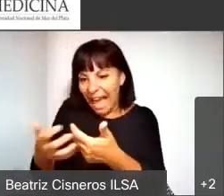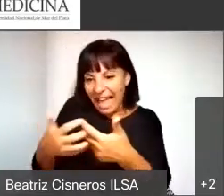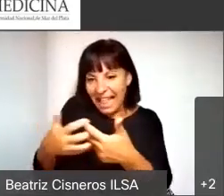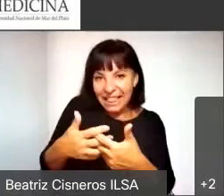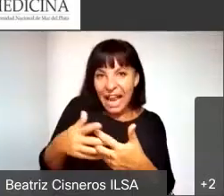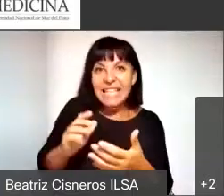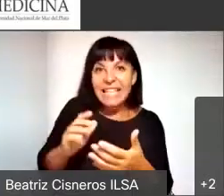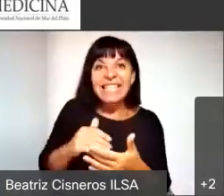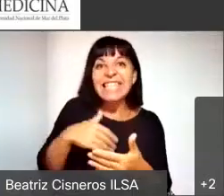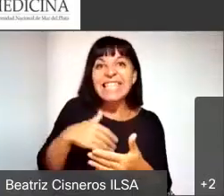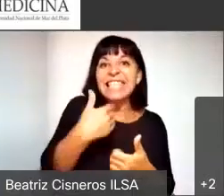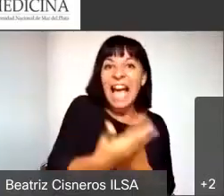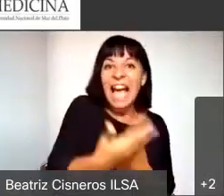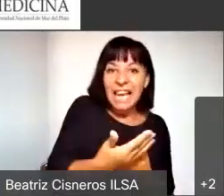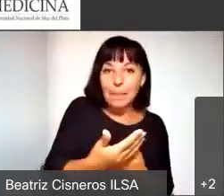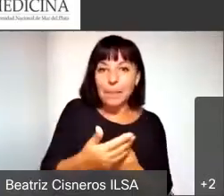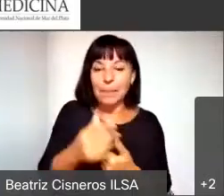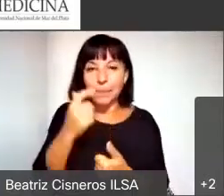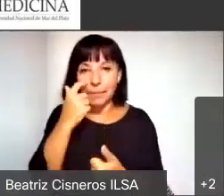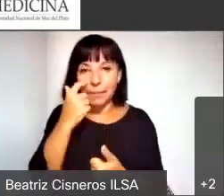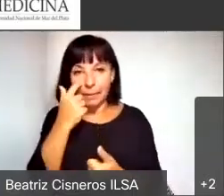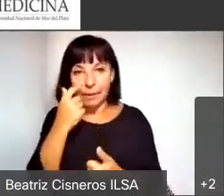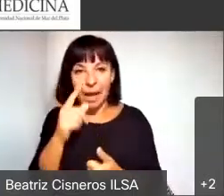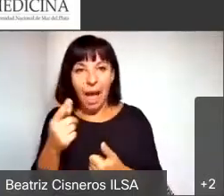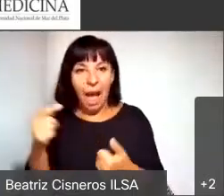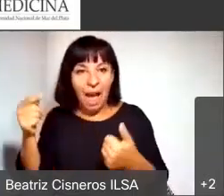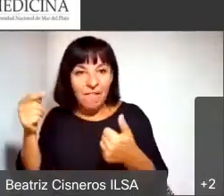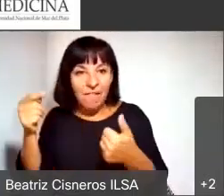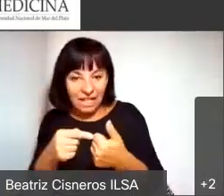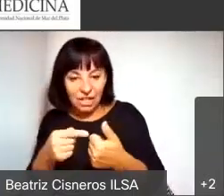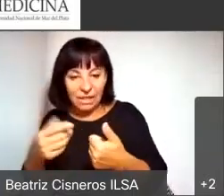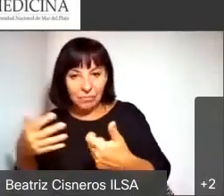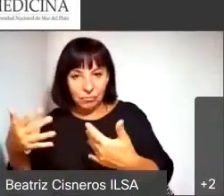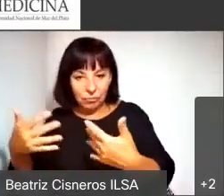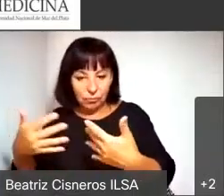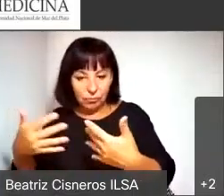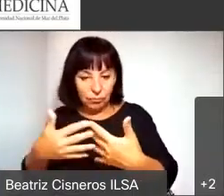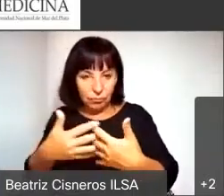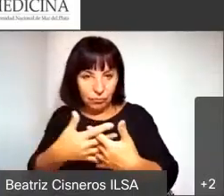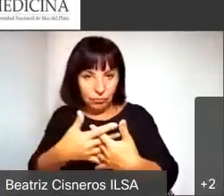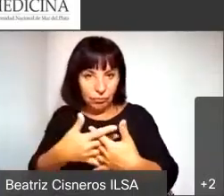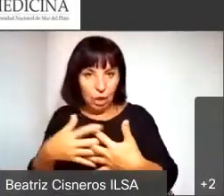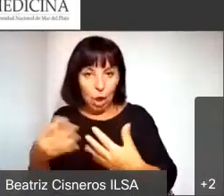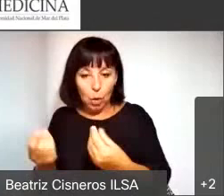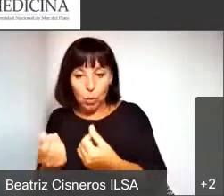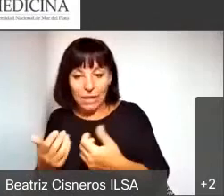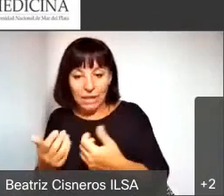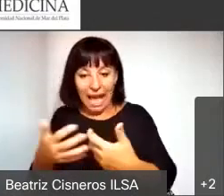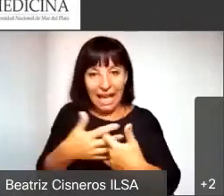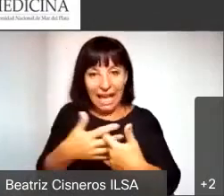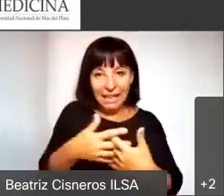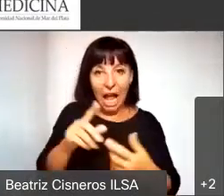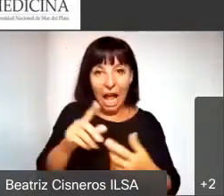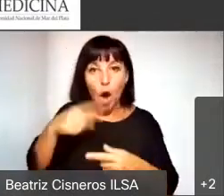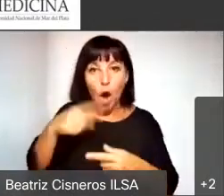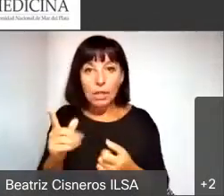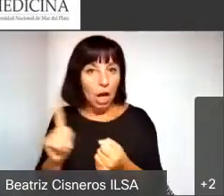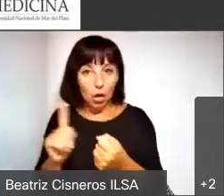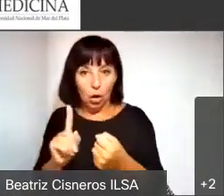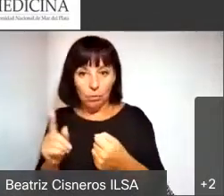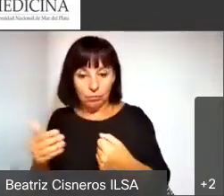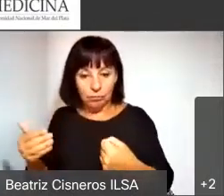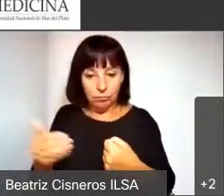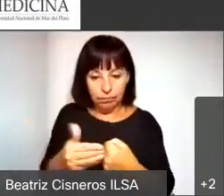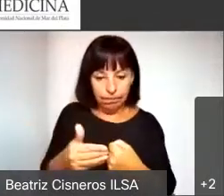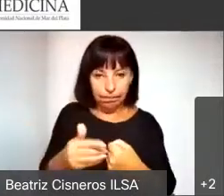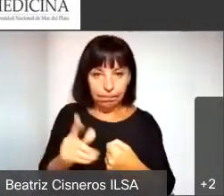Por eso acá vemos algunas flechitas de sustancias que pueden atravesarla y otras sustancias que no, ¿sí? Que es como que rebotan. Mostraría esta flechita que